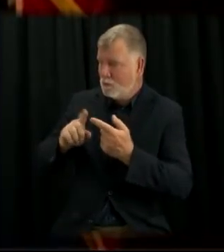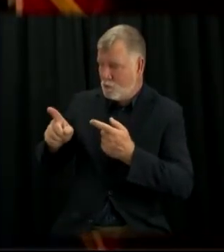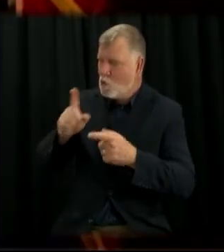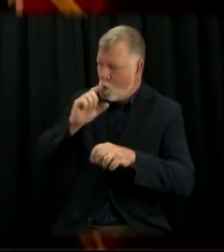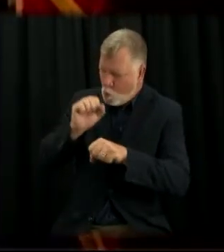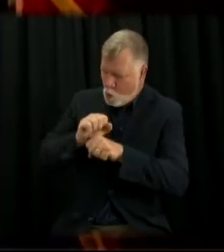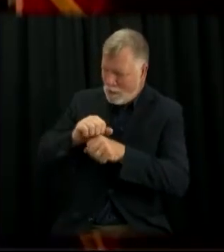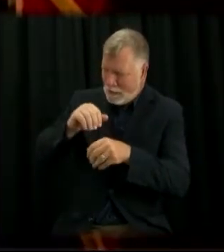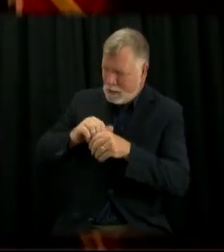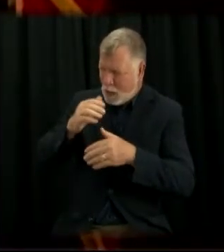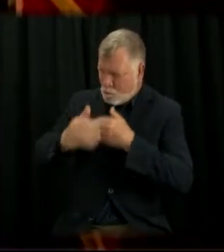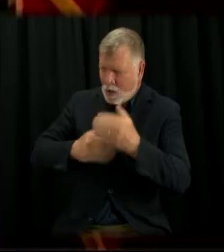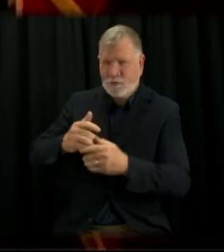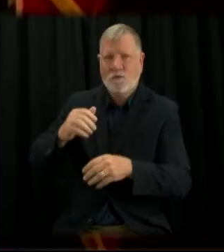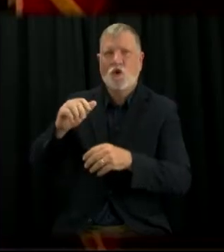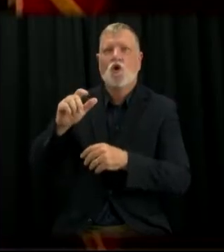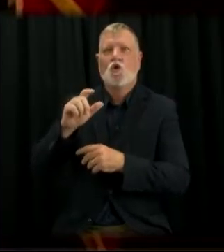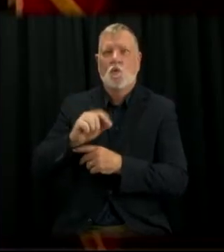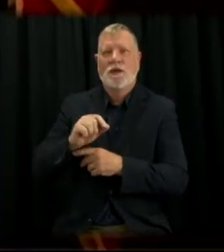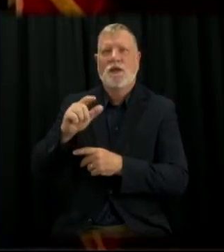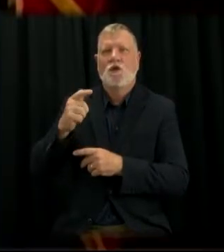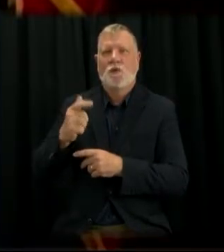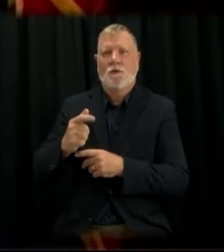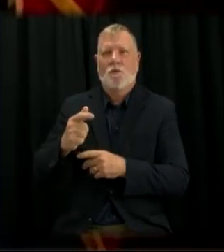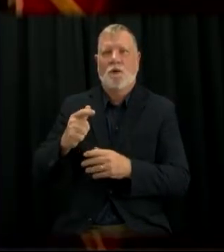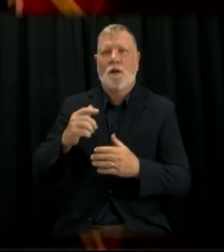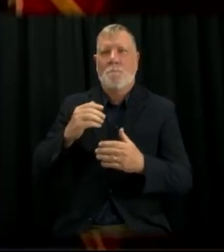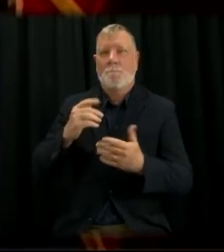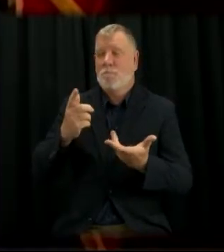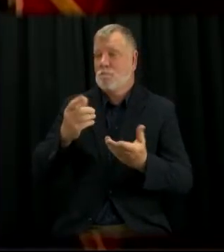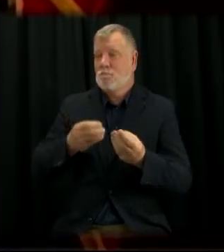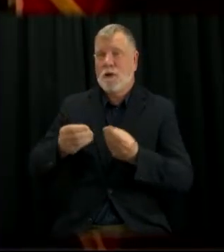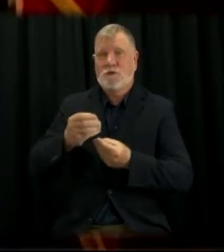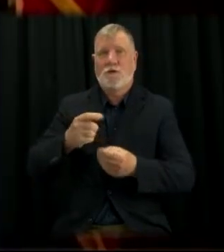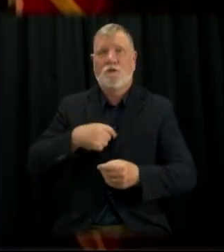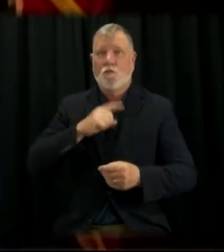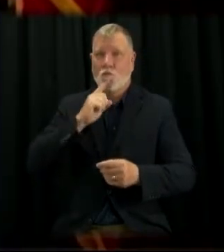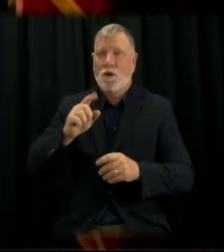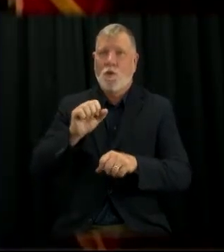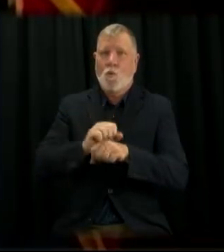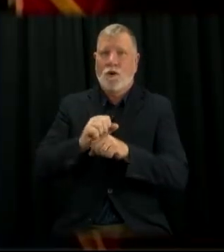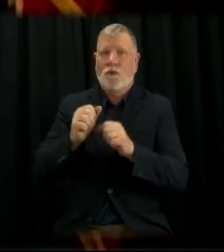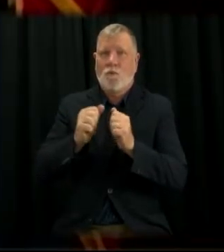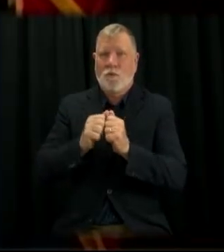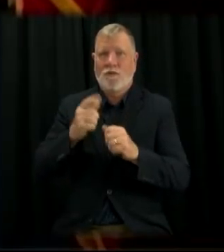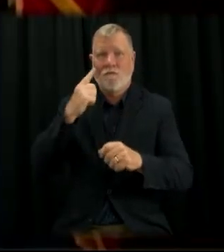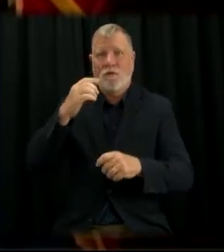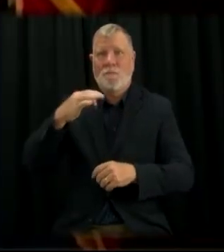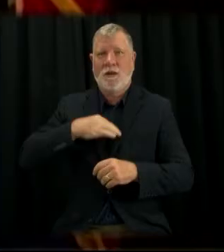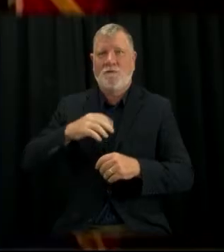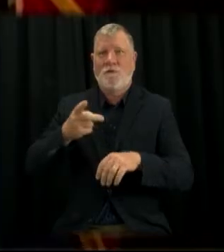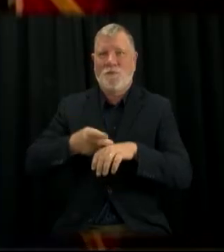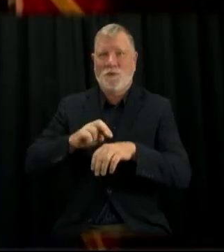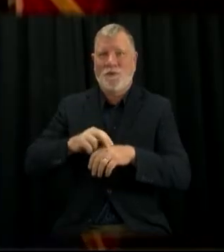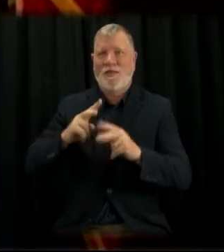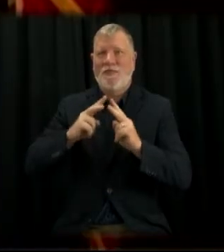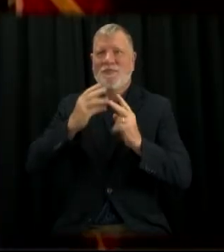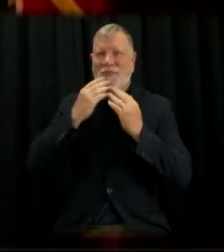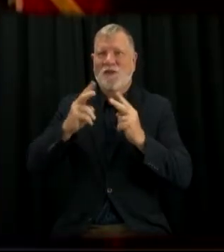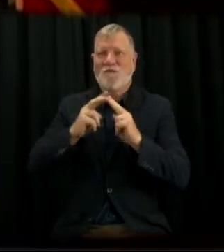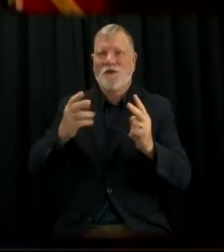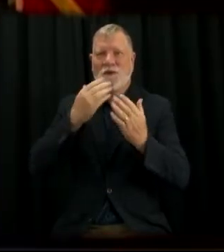una manera u otra han trabajado en este proceso para desarrollar el presupuesto del 2021. estoy anticipando poder trabajar con ustedes para el beneficio de la